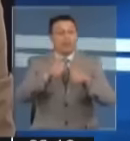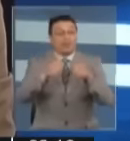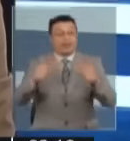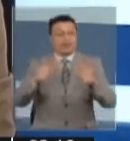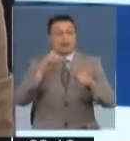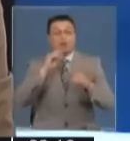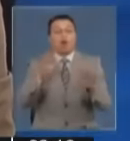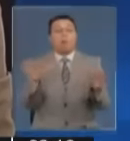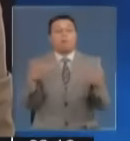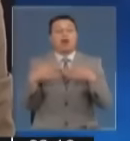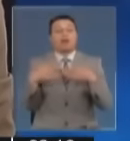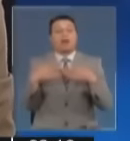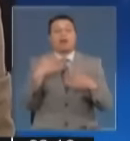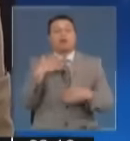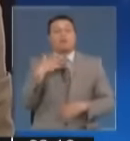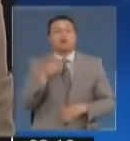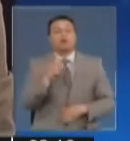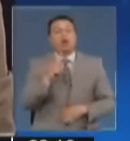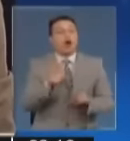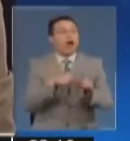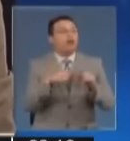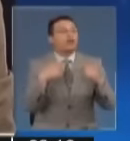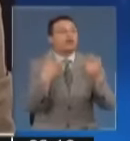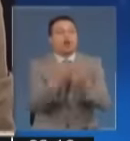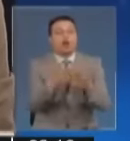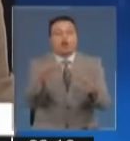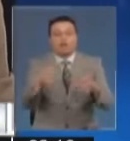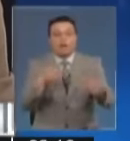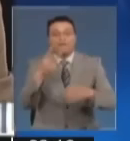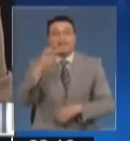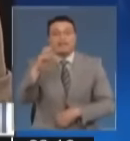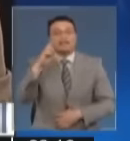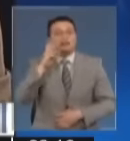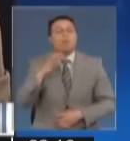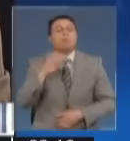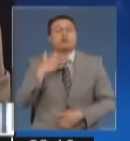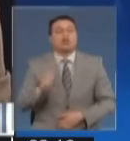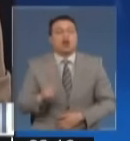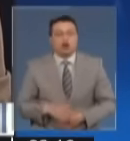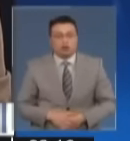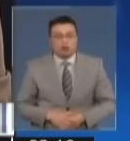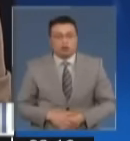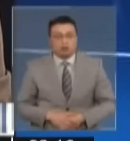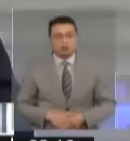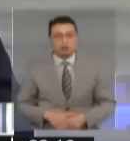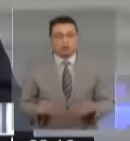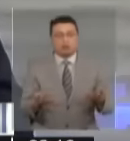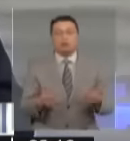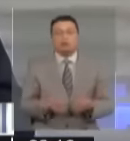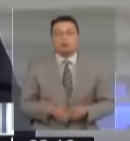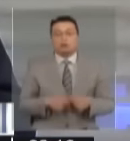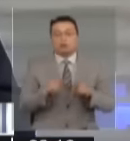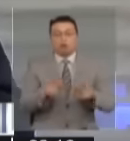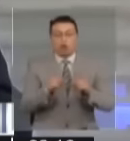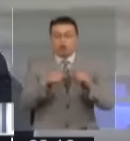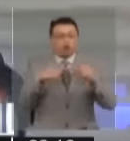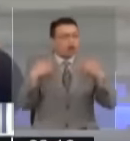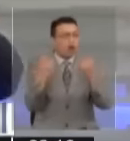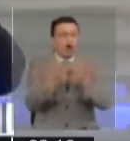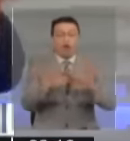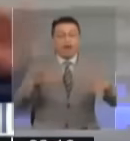puerta cerrada. ¿Por qué no invitaste a toda la comunidad? ¿Por qué no invitaste a todos los vecinos de Ñuñoa? ¿Por qué? Pero si a todas las reuniones se invita a toda la junta de vecinos